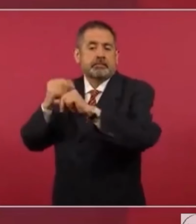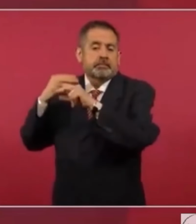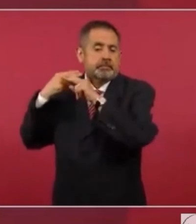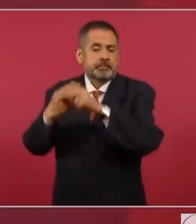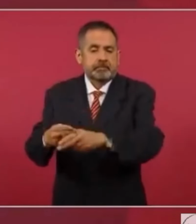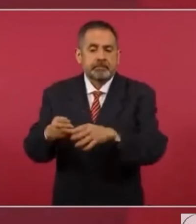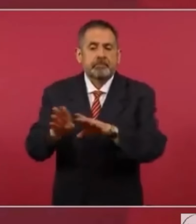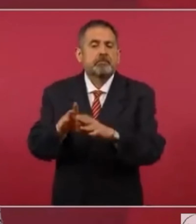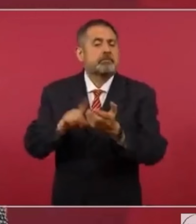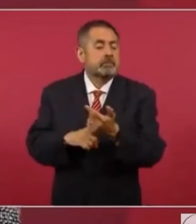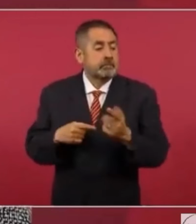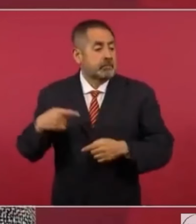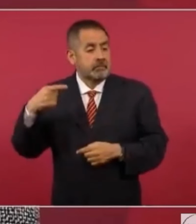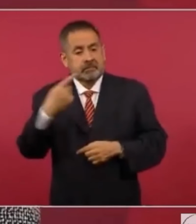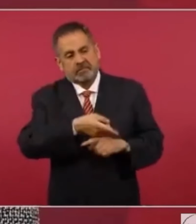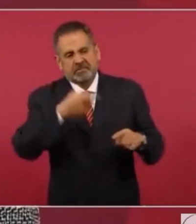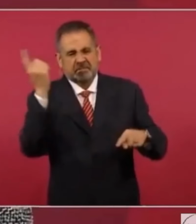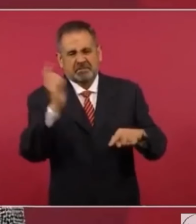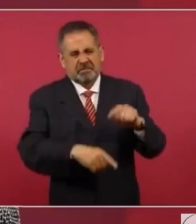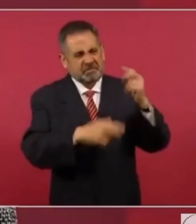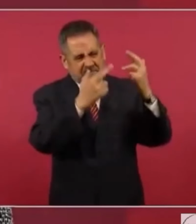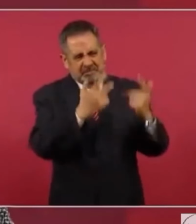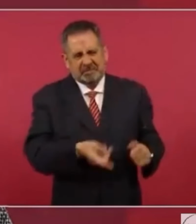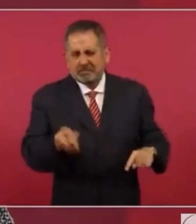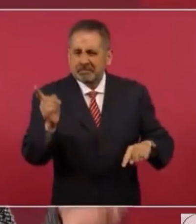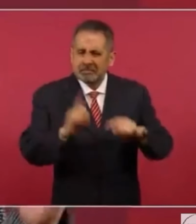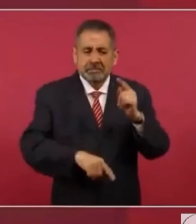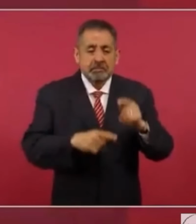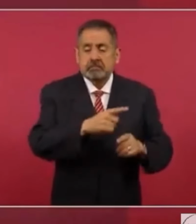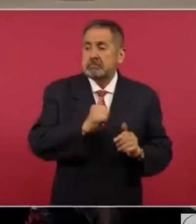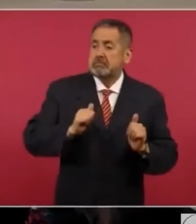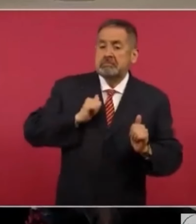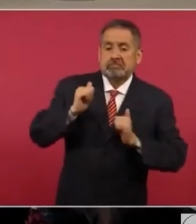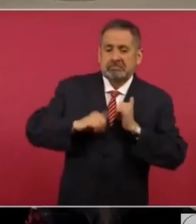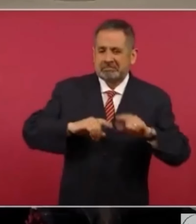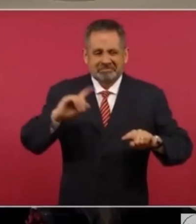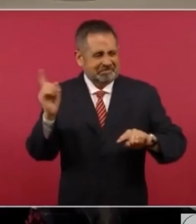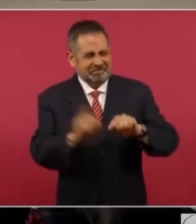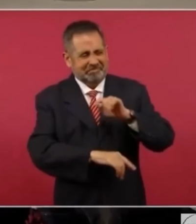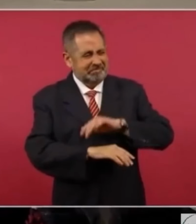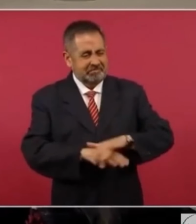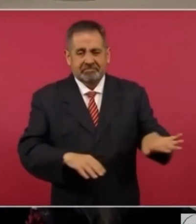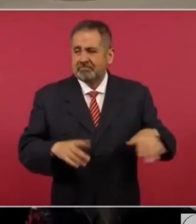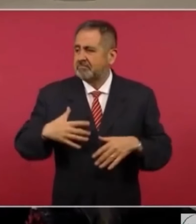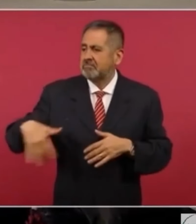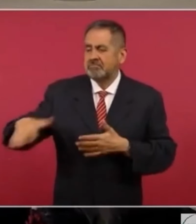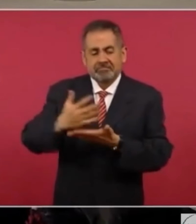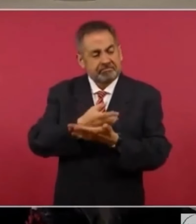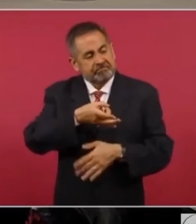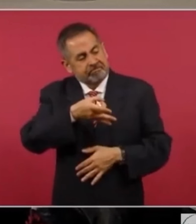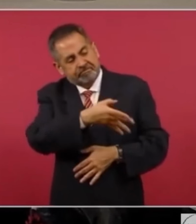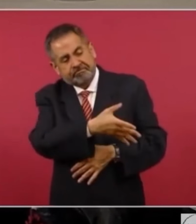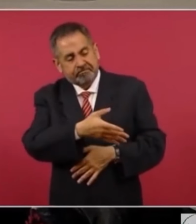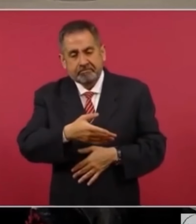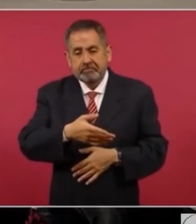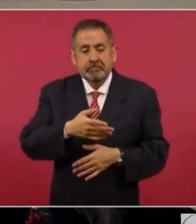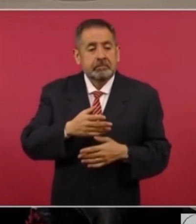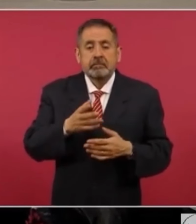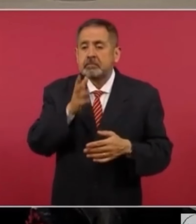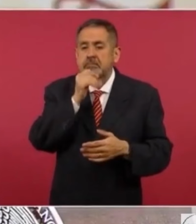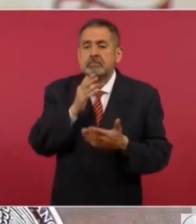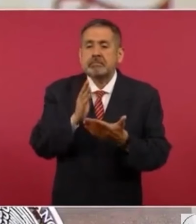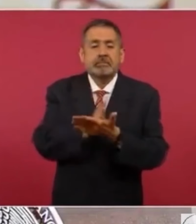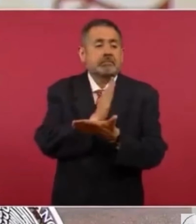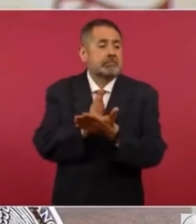Por echar abajo el régimen de privilegios, por ganarle la batalla al racismo y al clasismo,